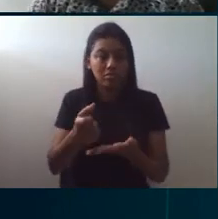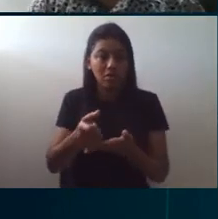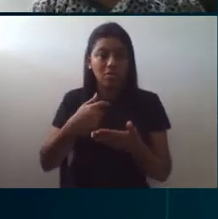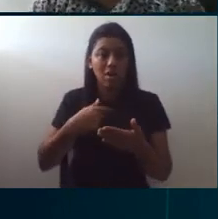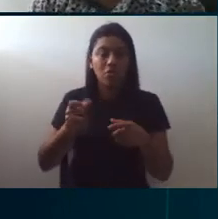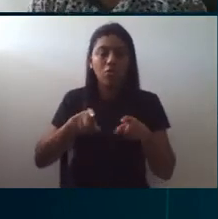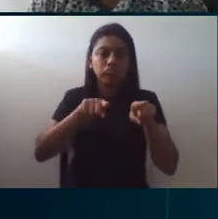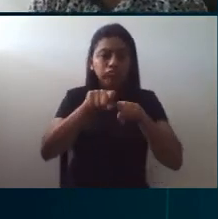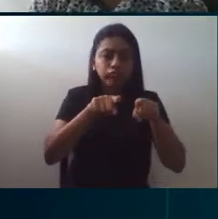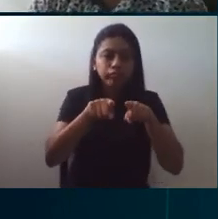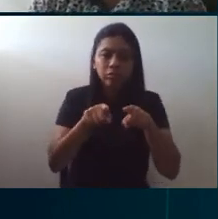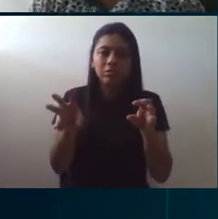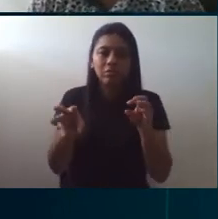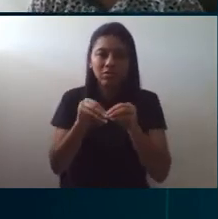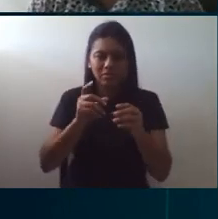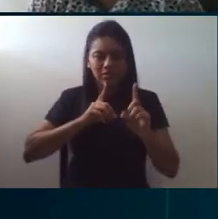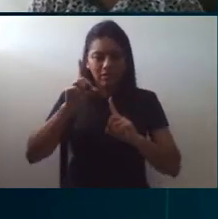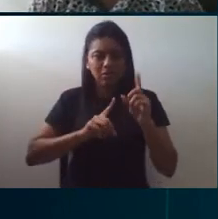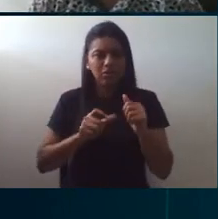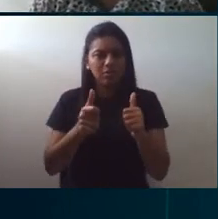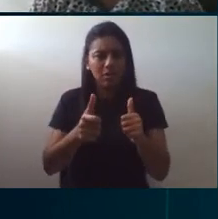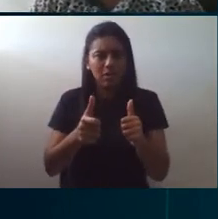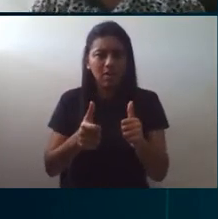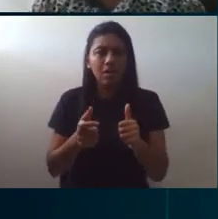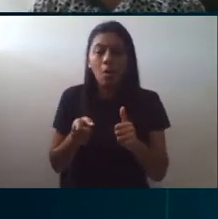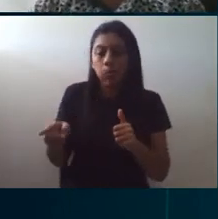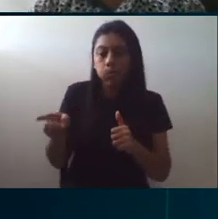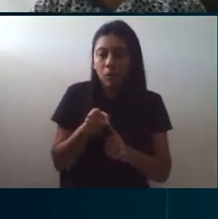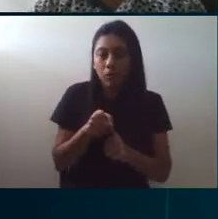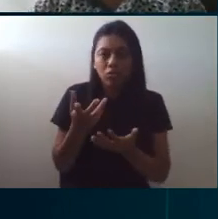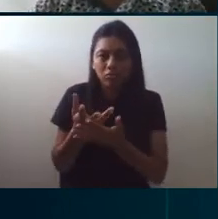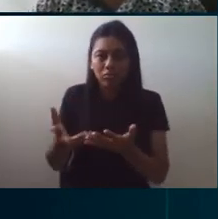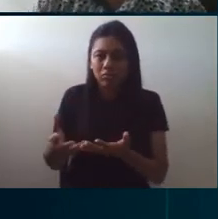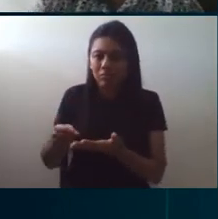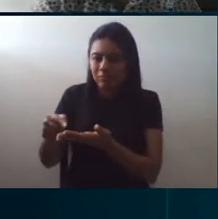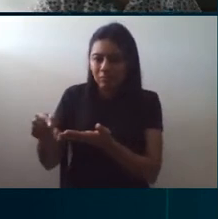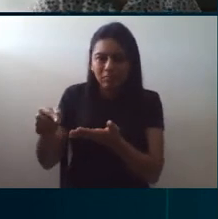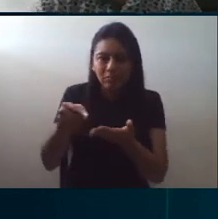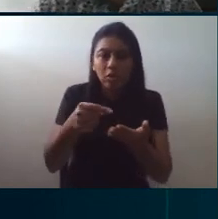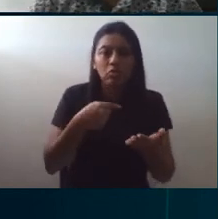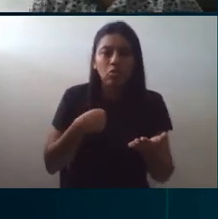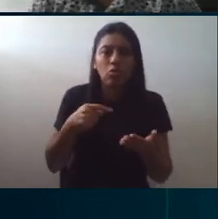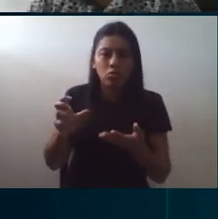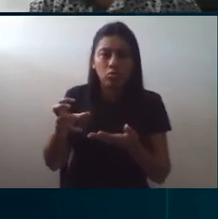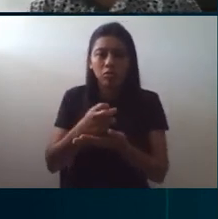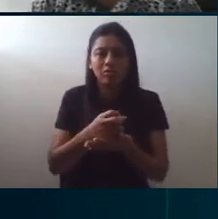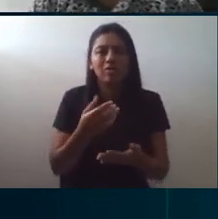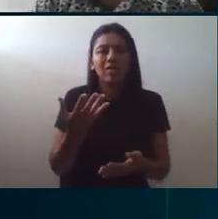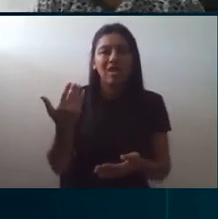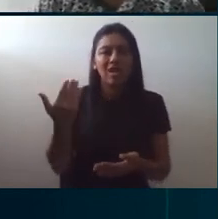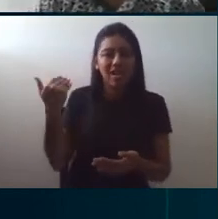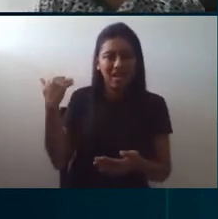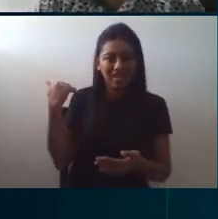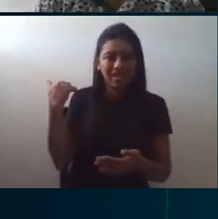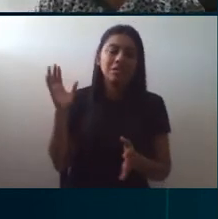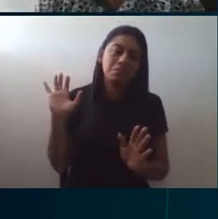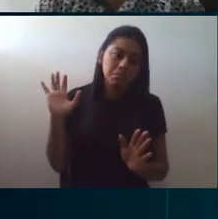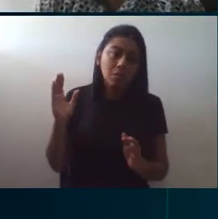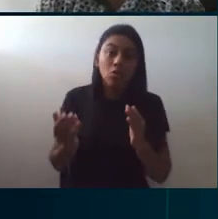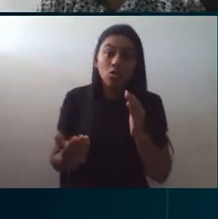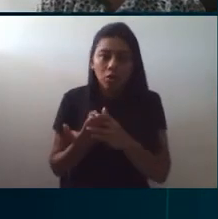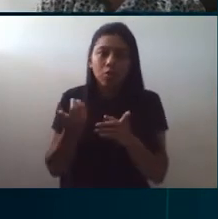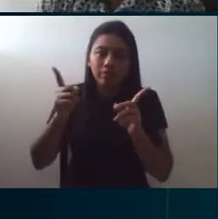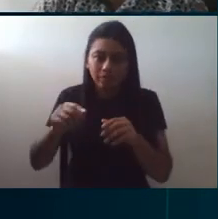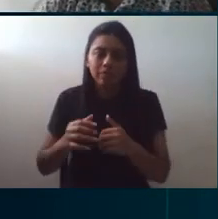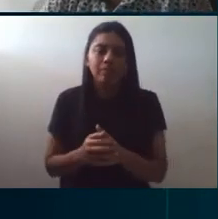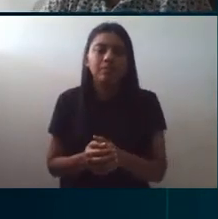decisiones frente a las insumos que le generan los proyectos, tanto en el que está en gestión como los pasados que le puedan permitir. Bueno,